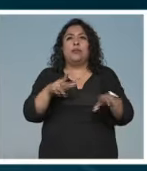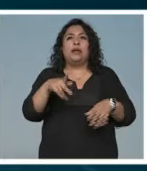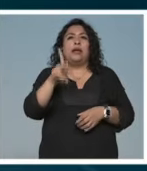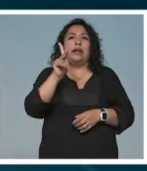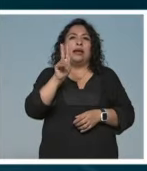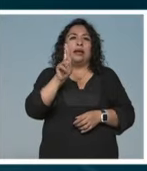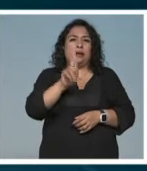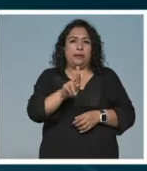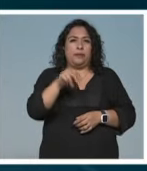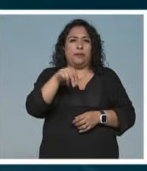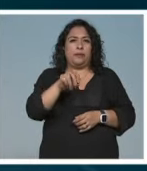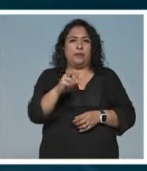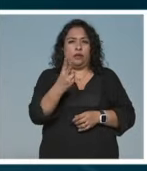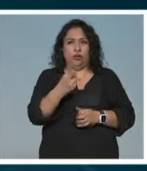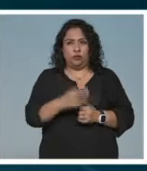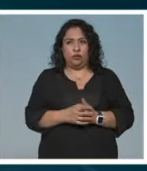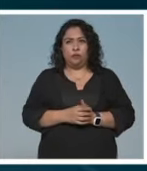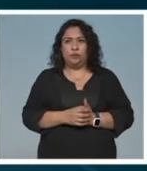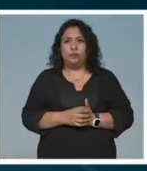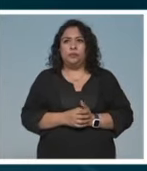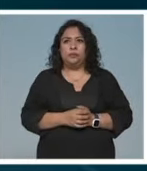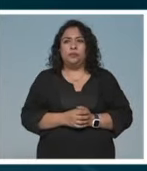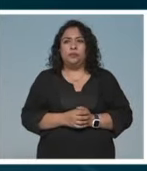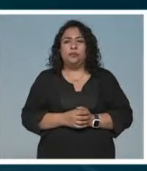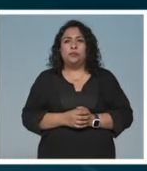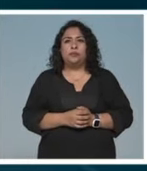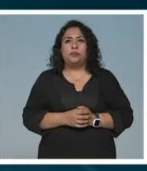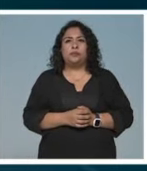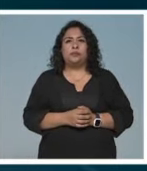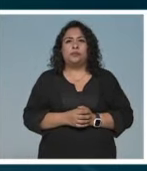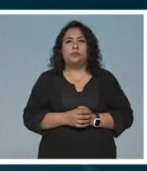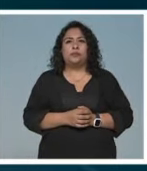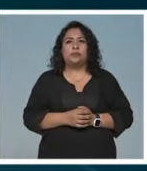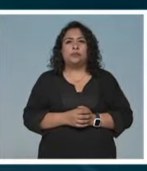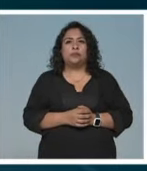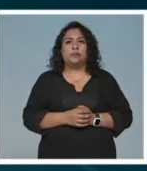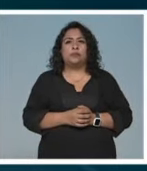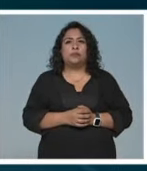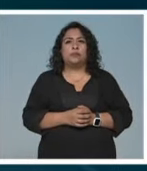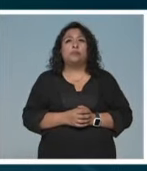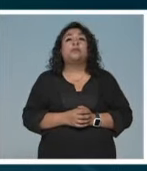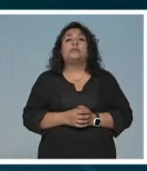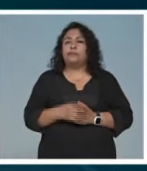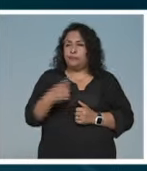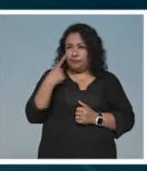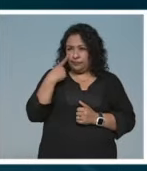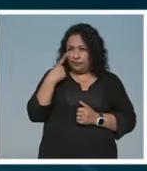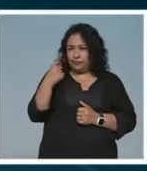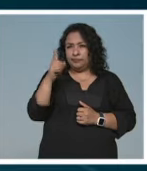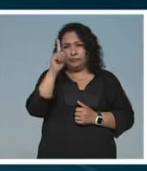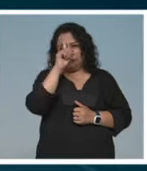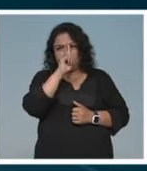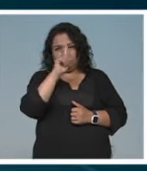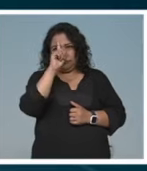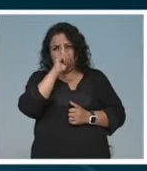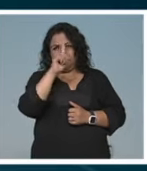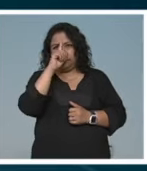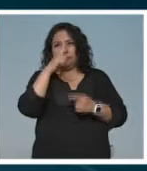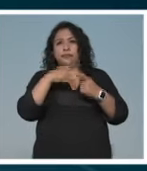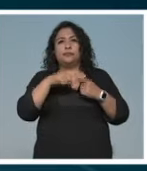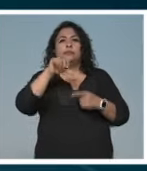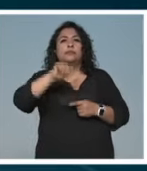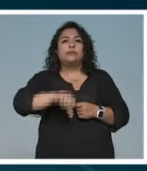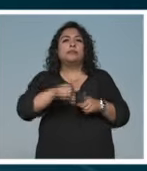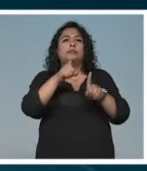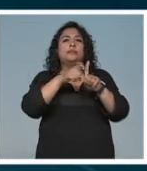Rivera, Noticias 22. Tras la luz de luz. Veamos qué recomendación nos tiene esta